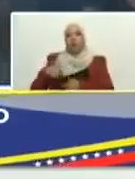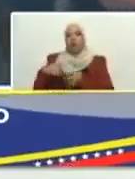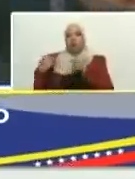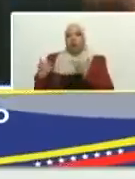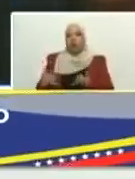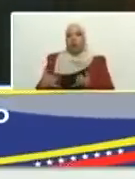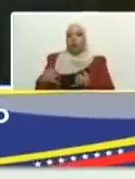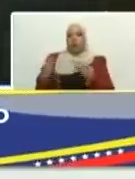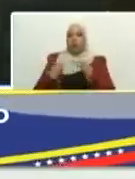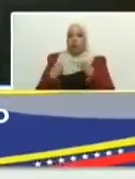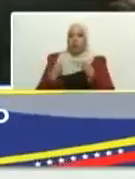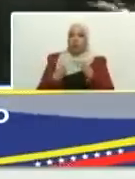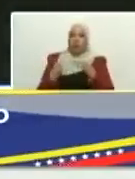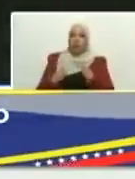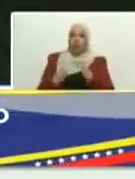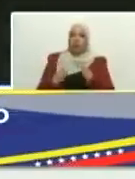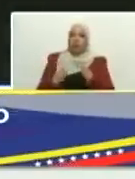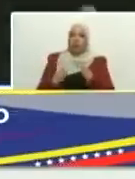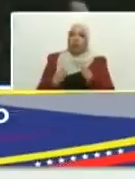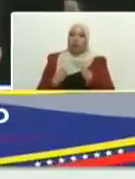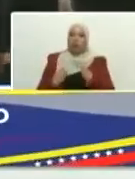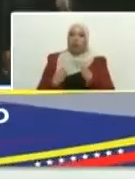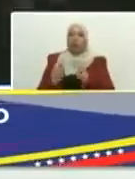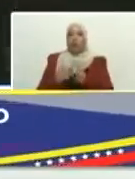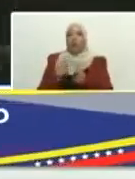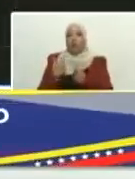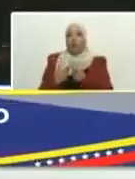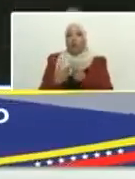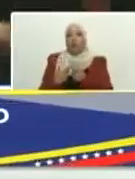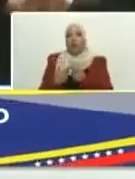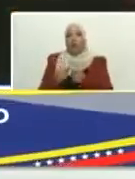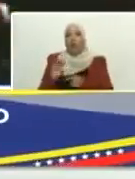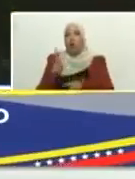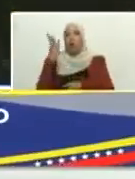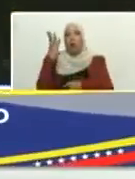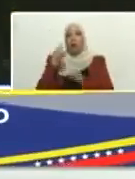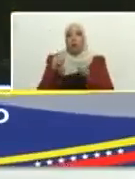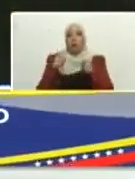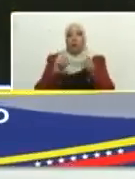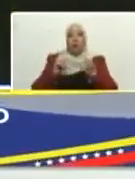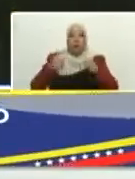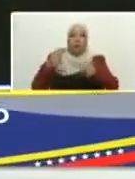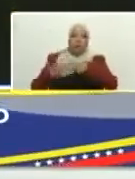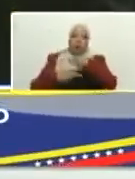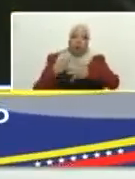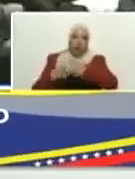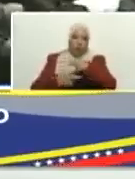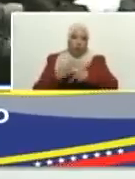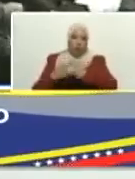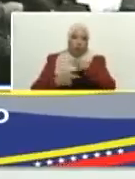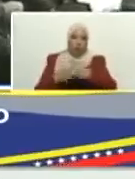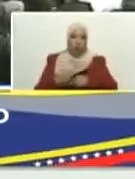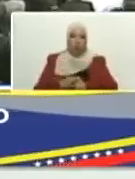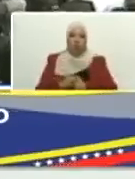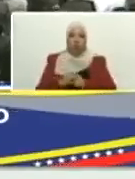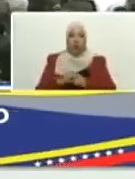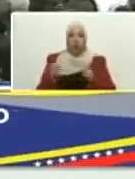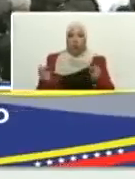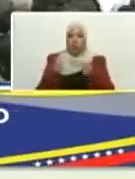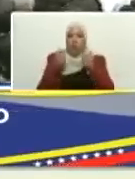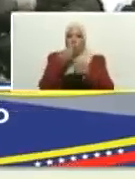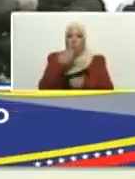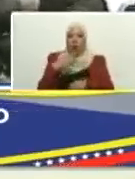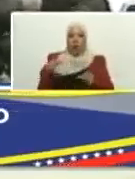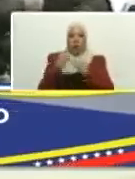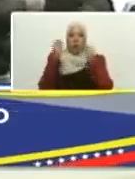sido nuestra vida y así seguiremos entonces en esta cuarta etapa del renacimiento glorioso